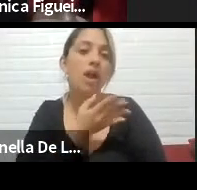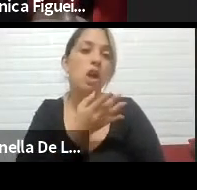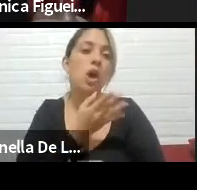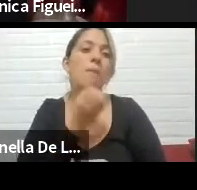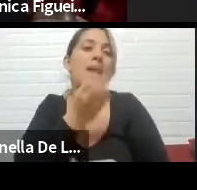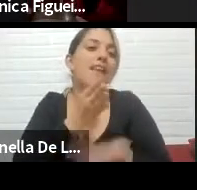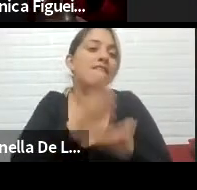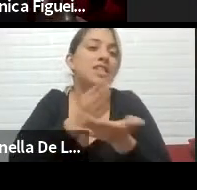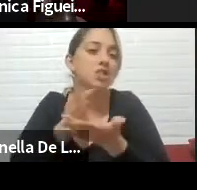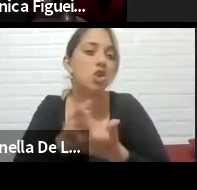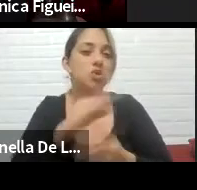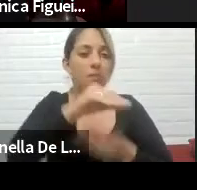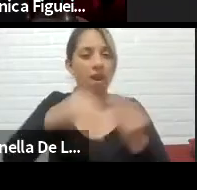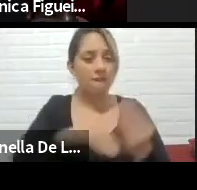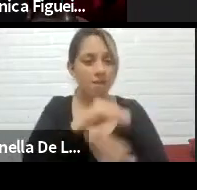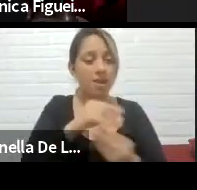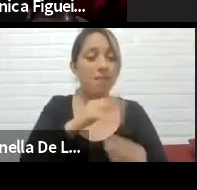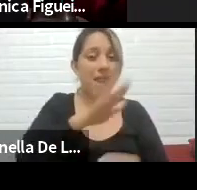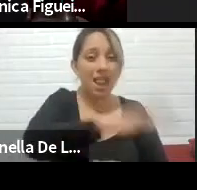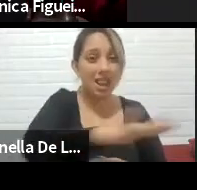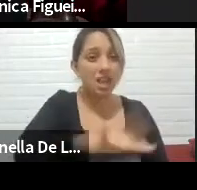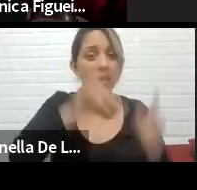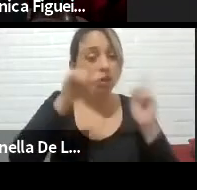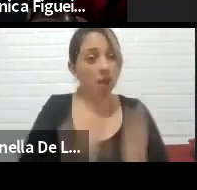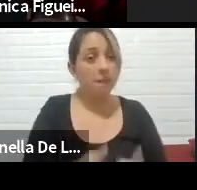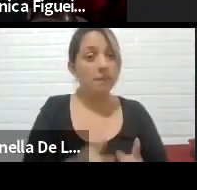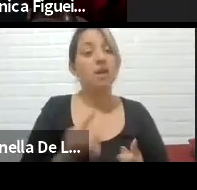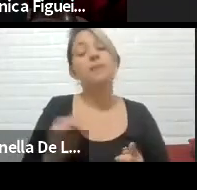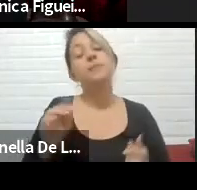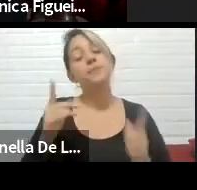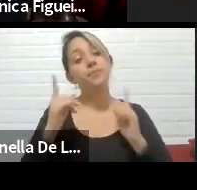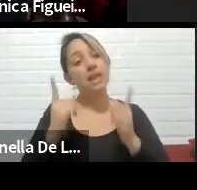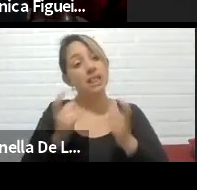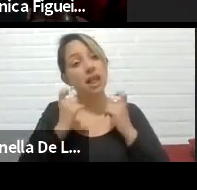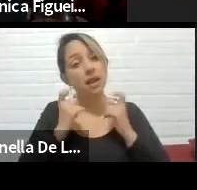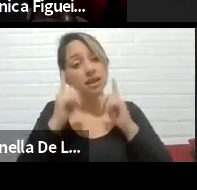incorporando y de la necesidad, como decían también, de que sea